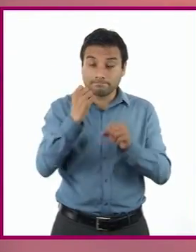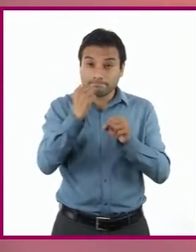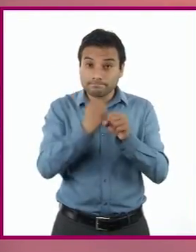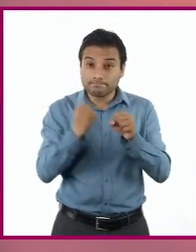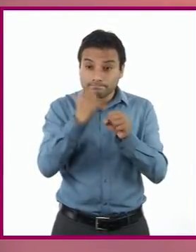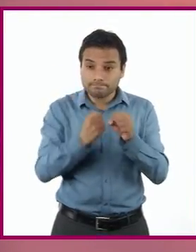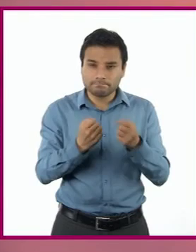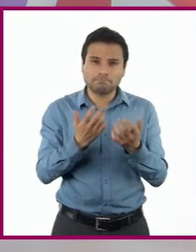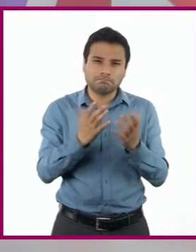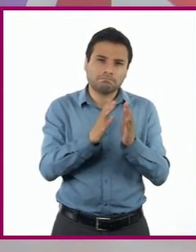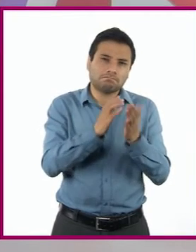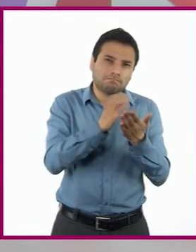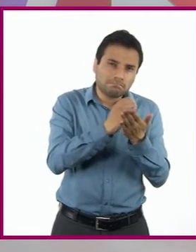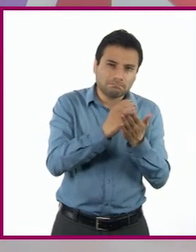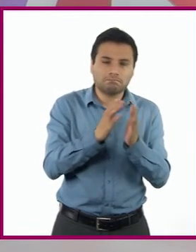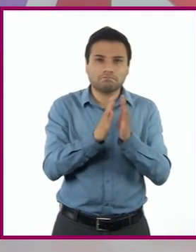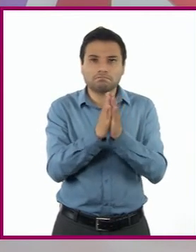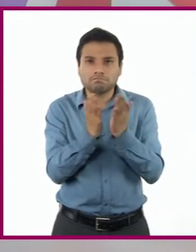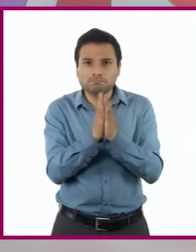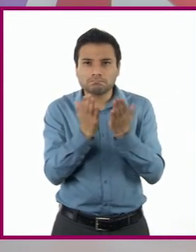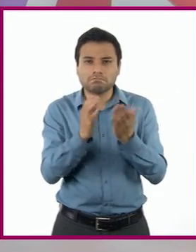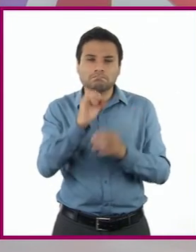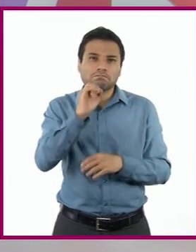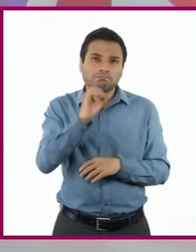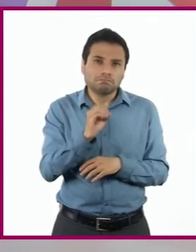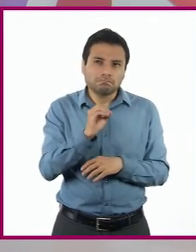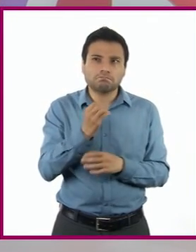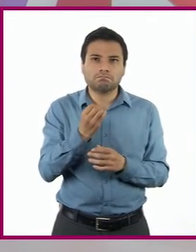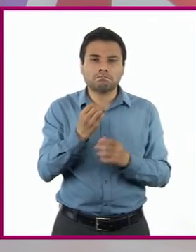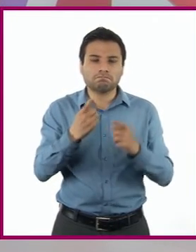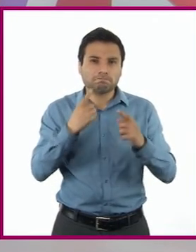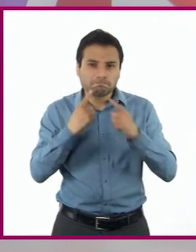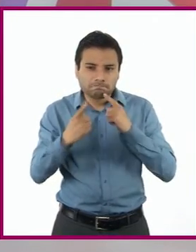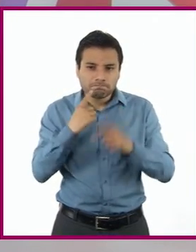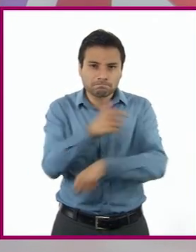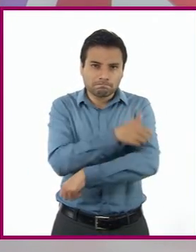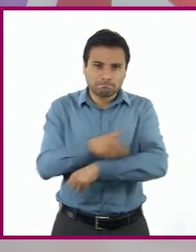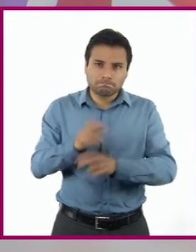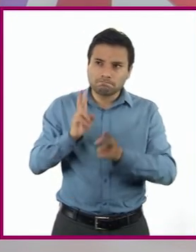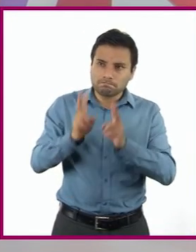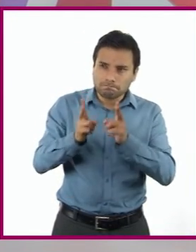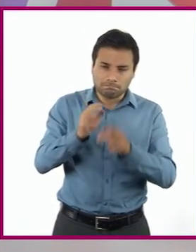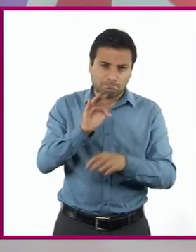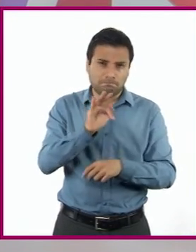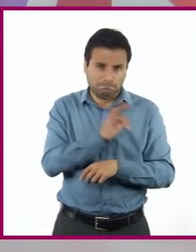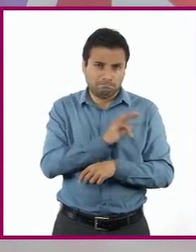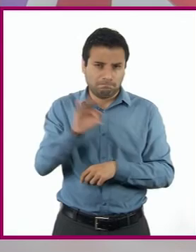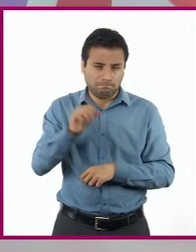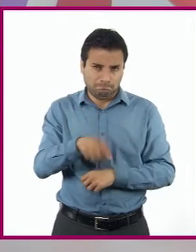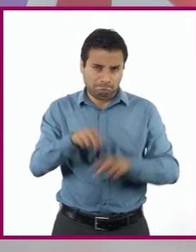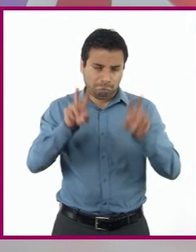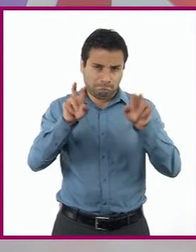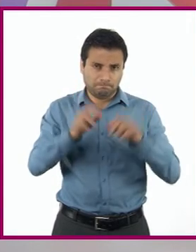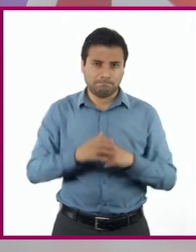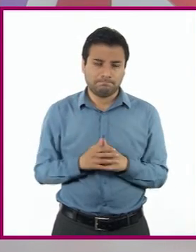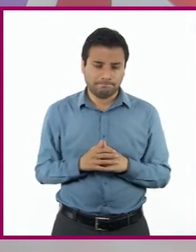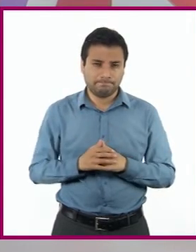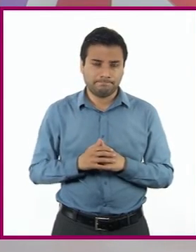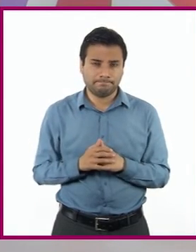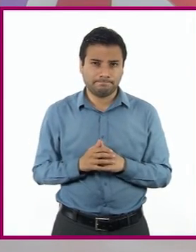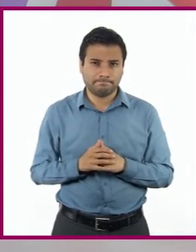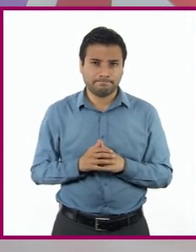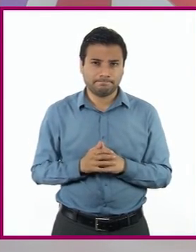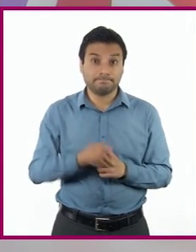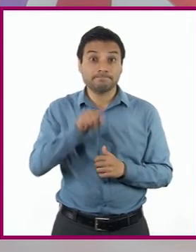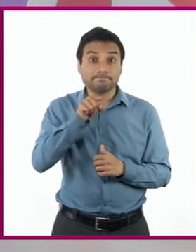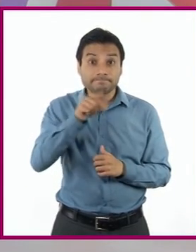guiarse con sus notas, libros o incluso tener un diálogo con sus padres con respecto a lo visto en la sesión, de tal manera que